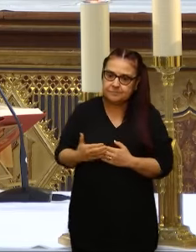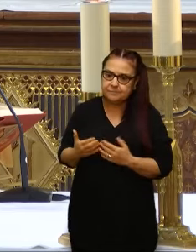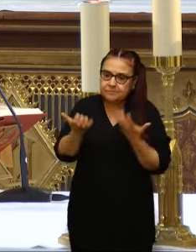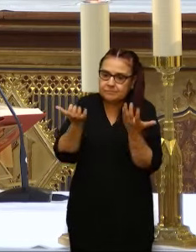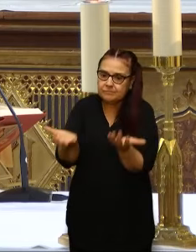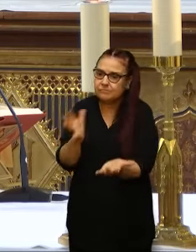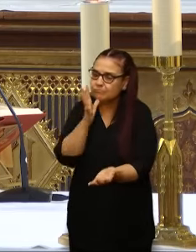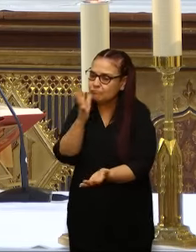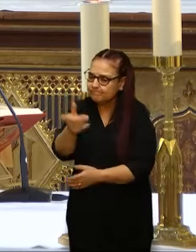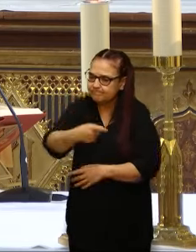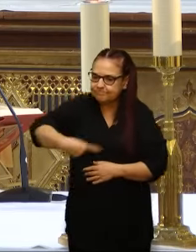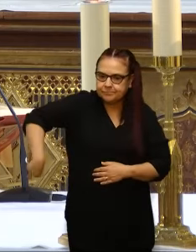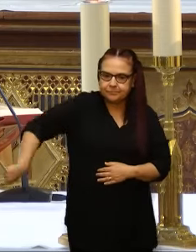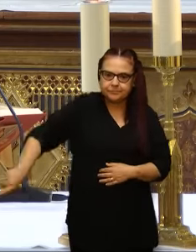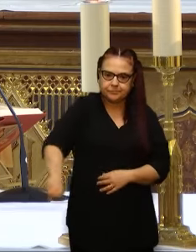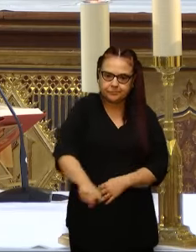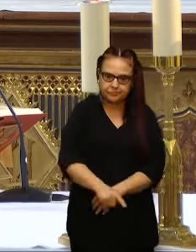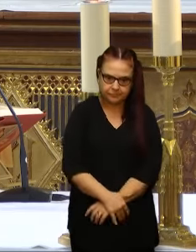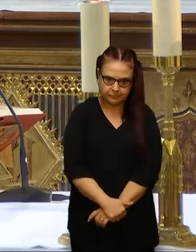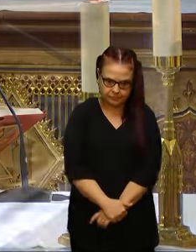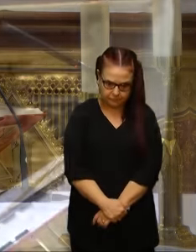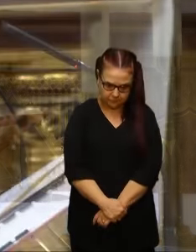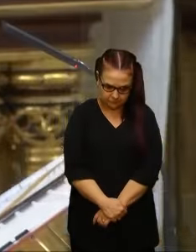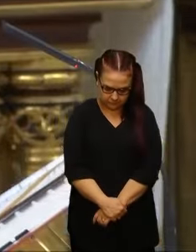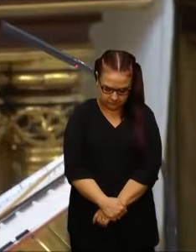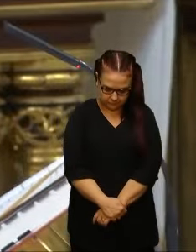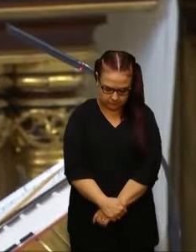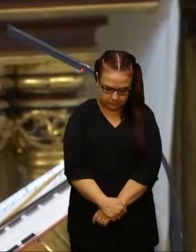será entregado por vosotros.